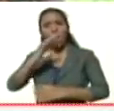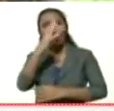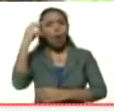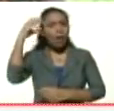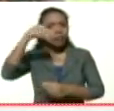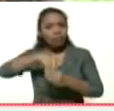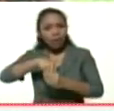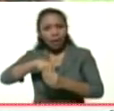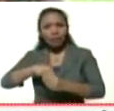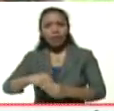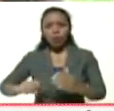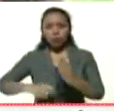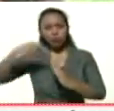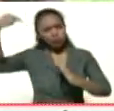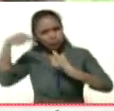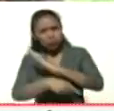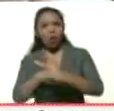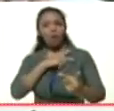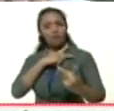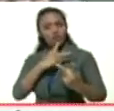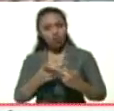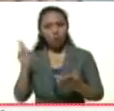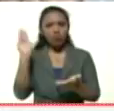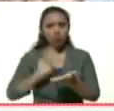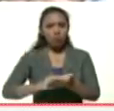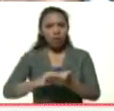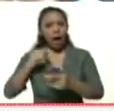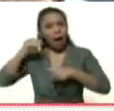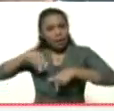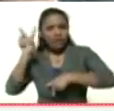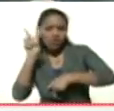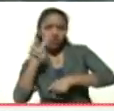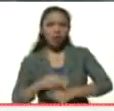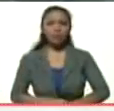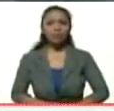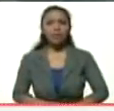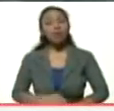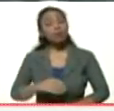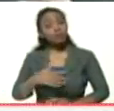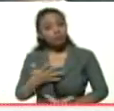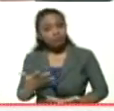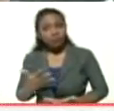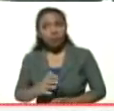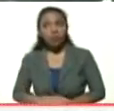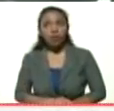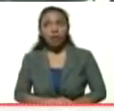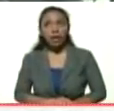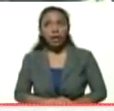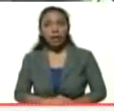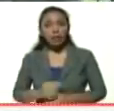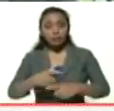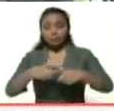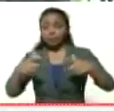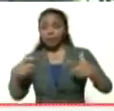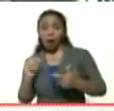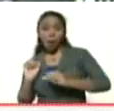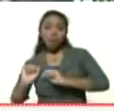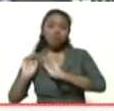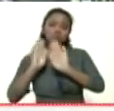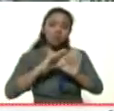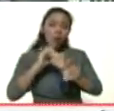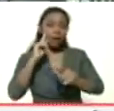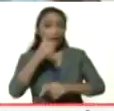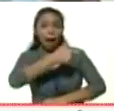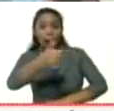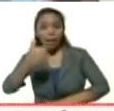cuarentena radical y voluntaria establecida en Venezuela, pues es el inmenso aporte que cada